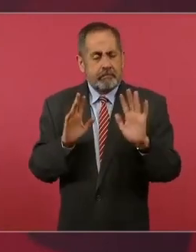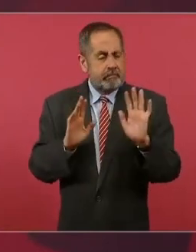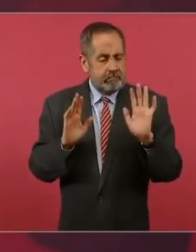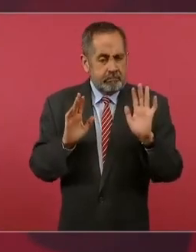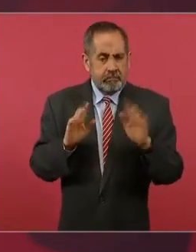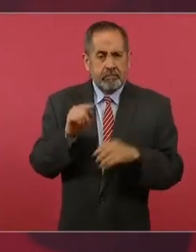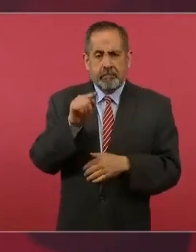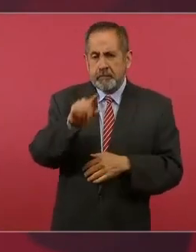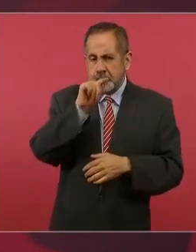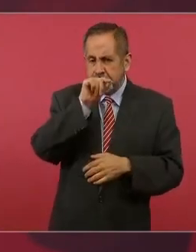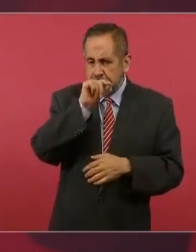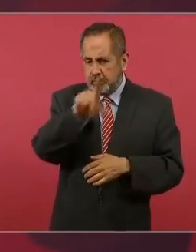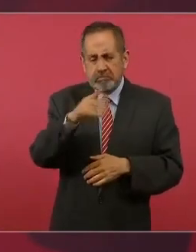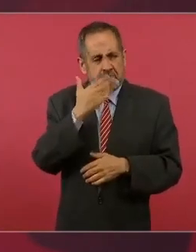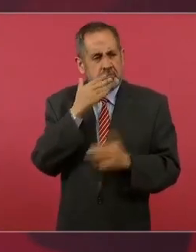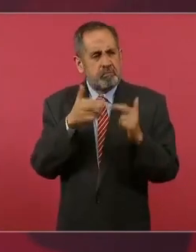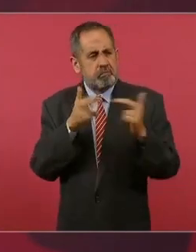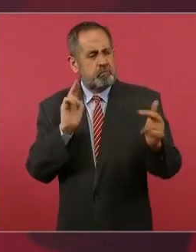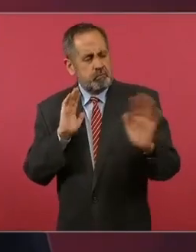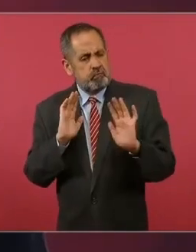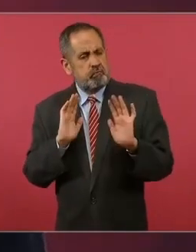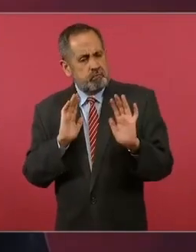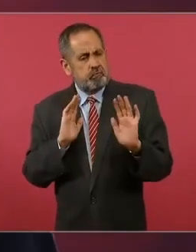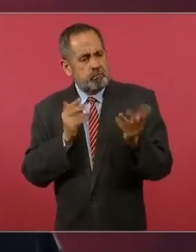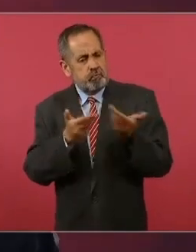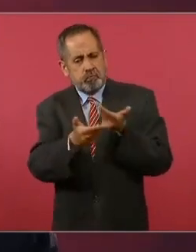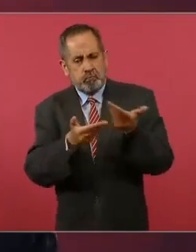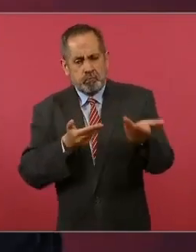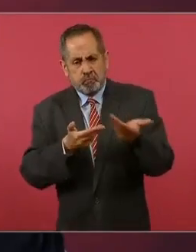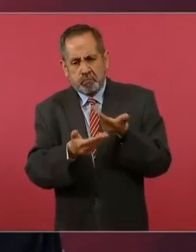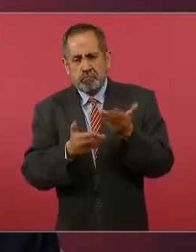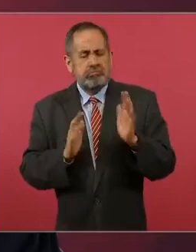caso de Jalisco es buena la